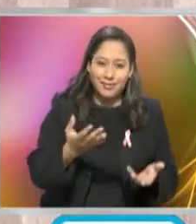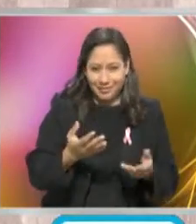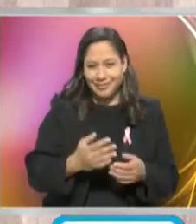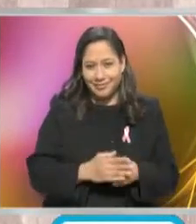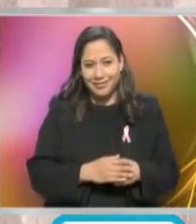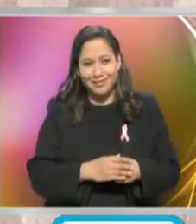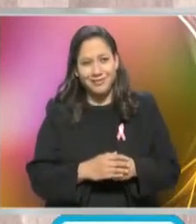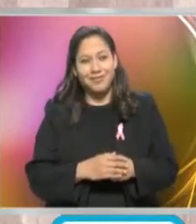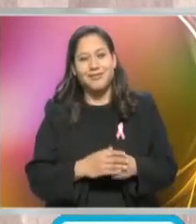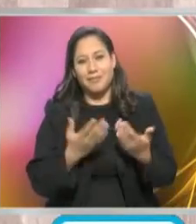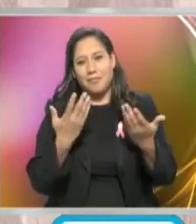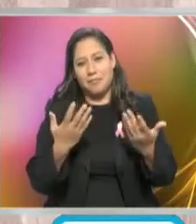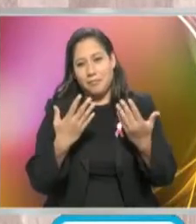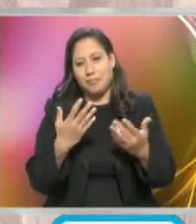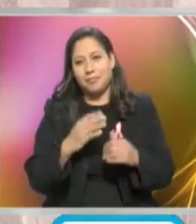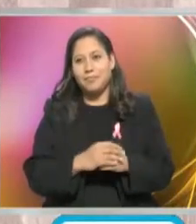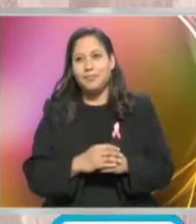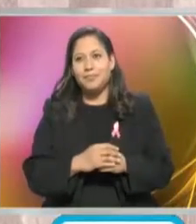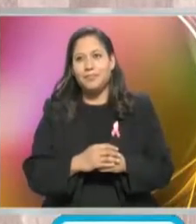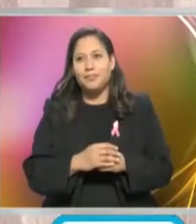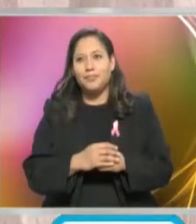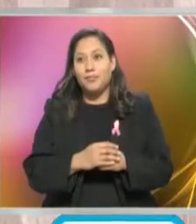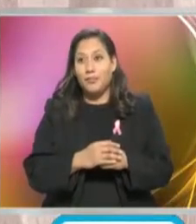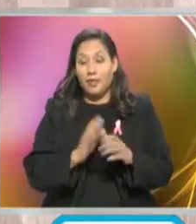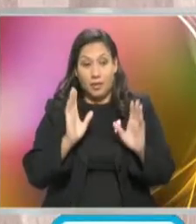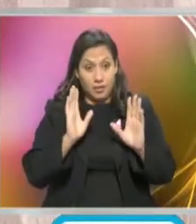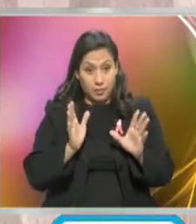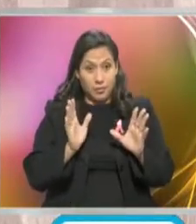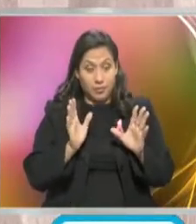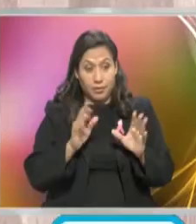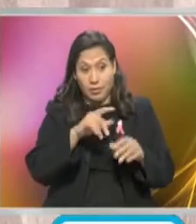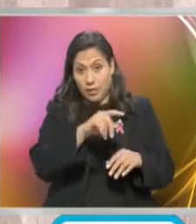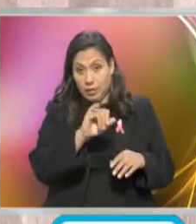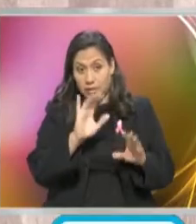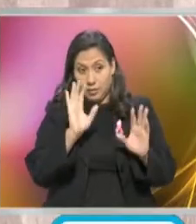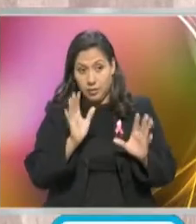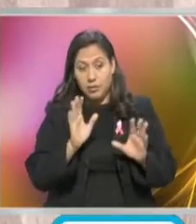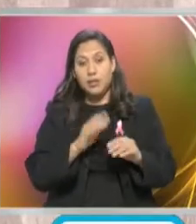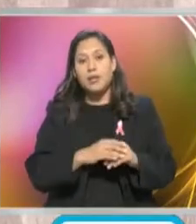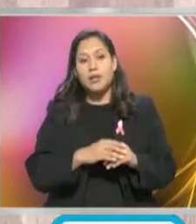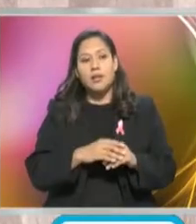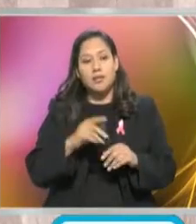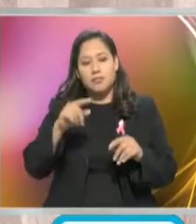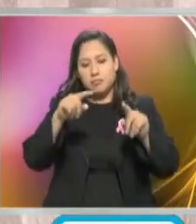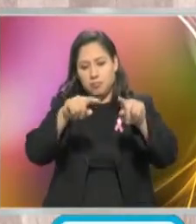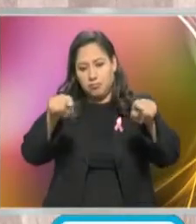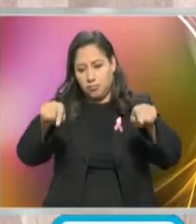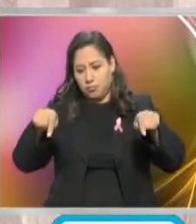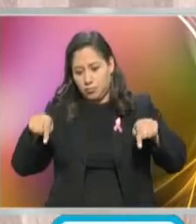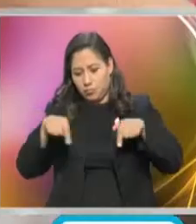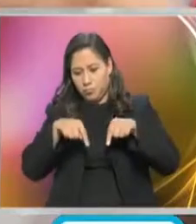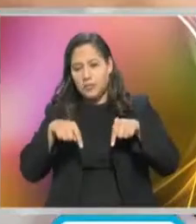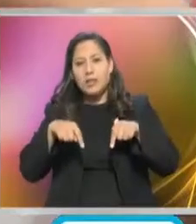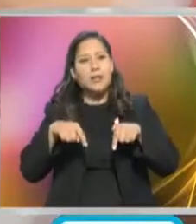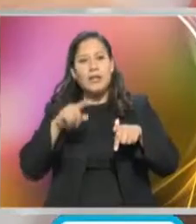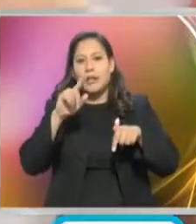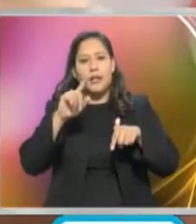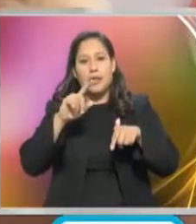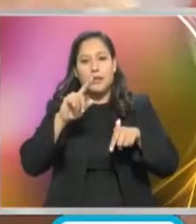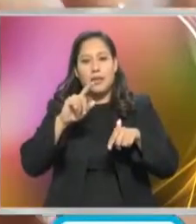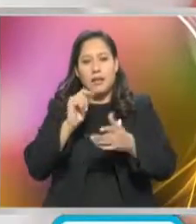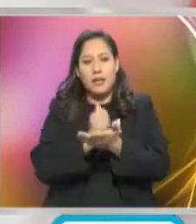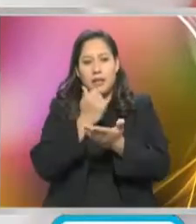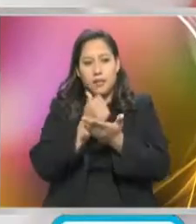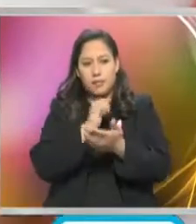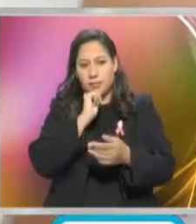manos. Ok. Entonces, bueno, ya que lo tenemos así, sí, les decía, dejen la orillita sin arroz. Si quieres, tengo ya todo con